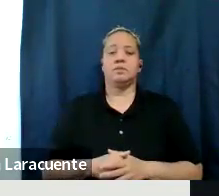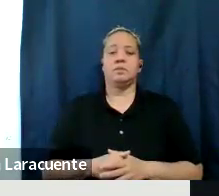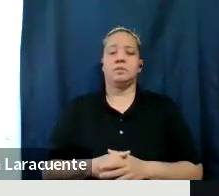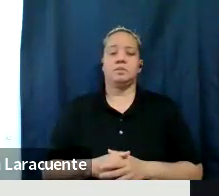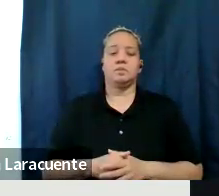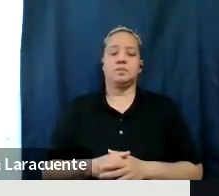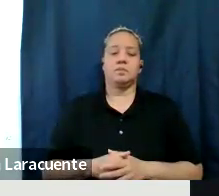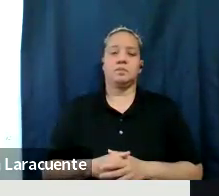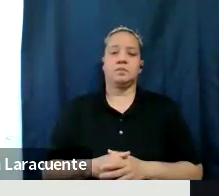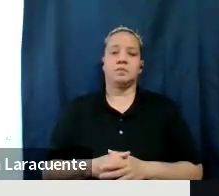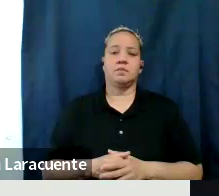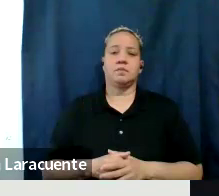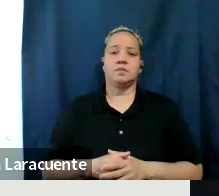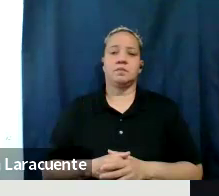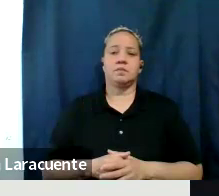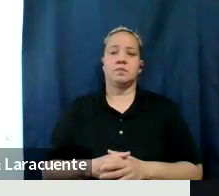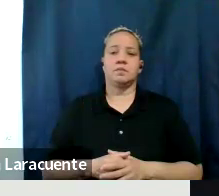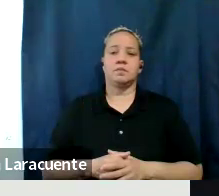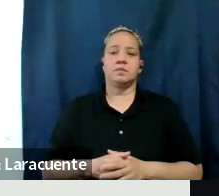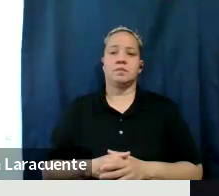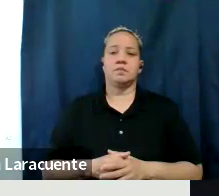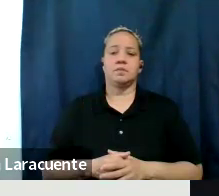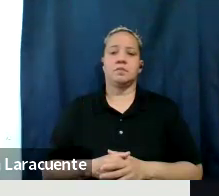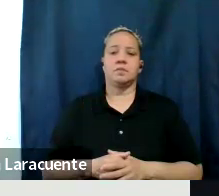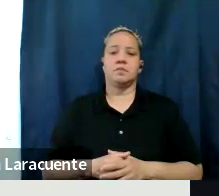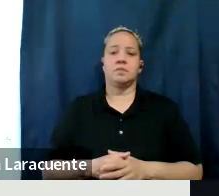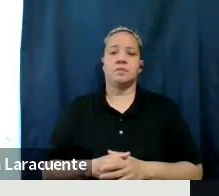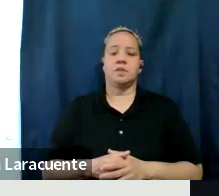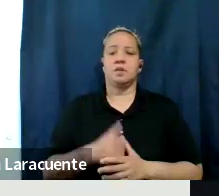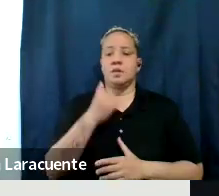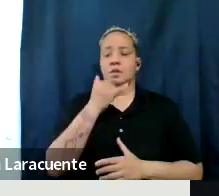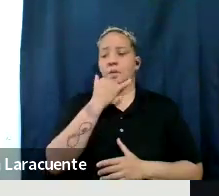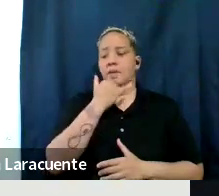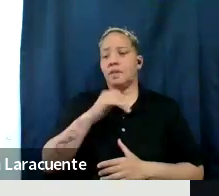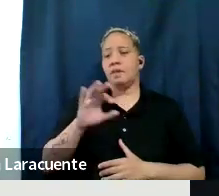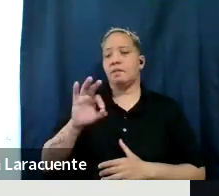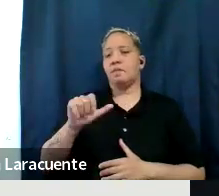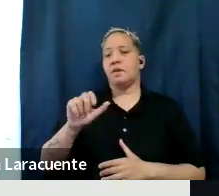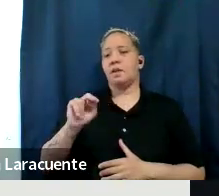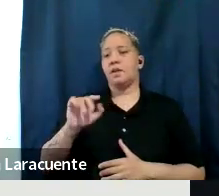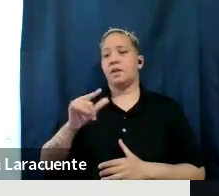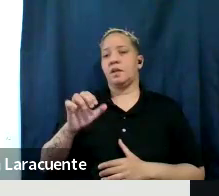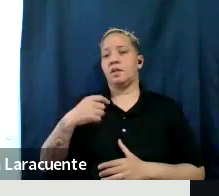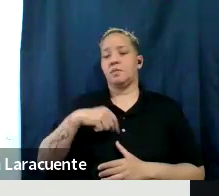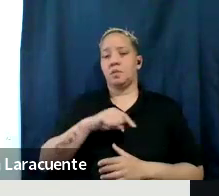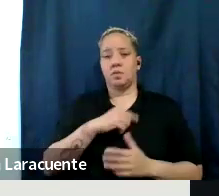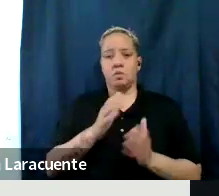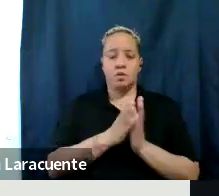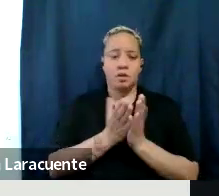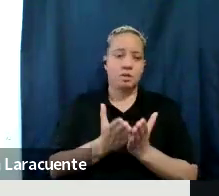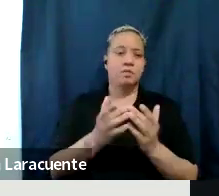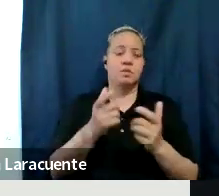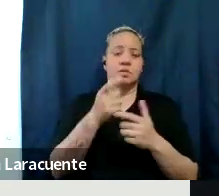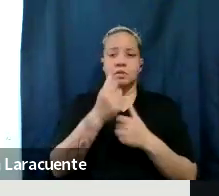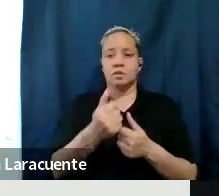Lo que ocurre es que la Falange Española, y hay un libro muy interesante que publica un colega y